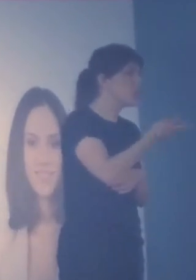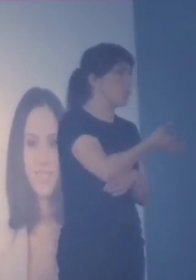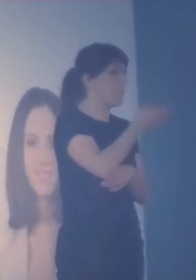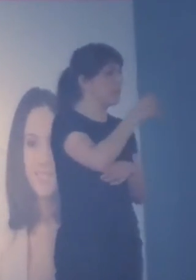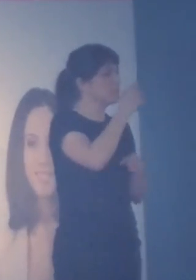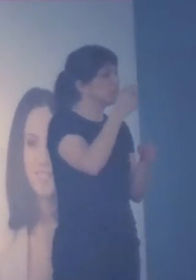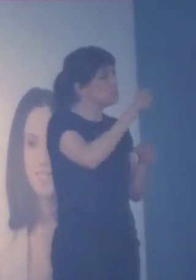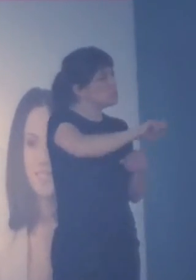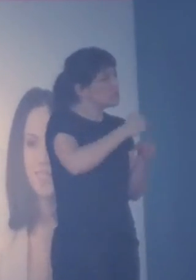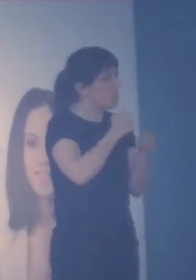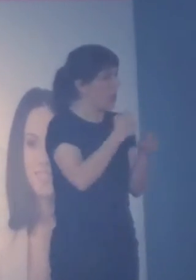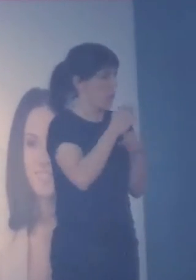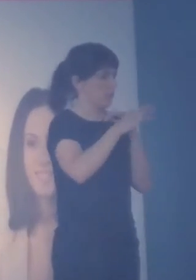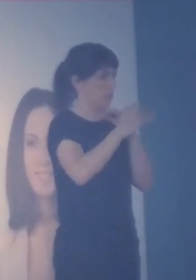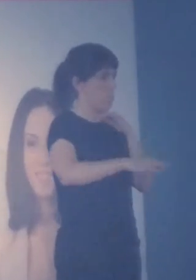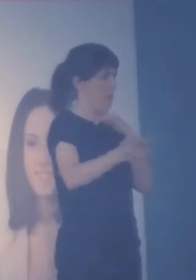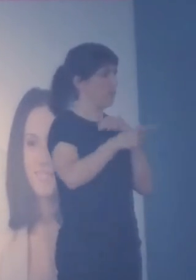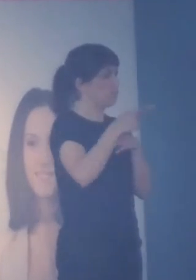del mar, como decía Víctor.